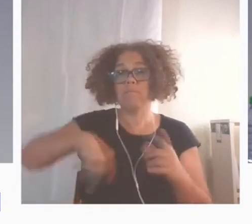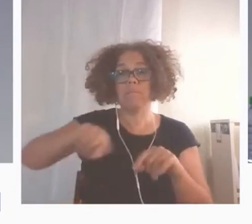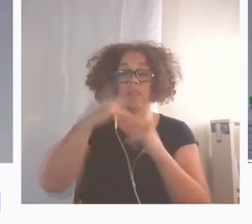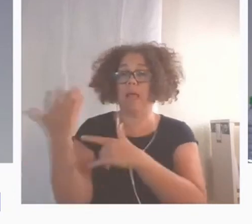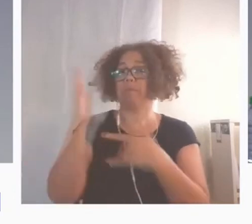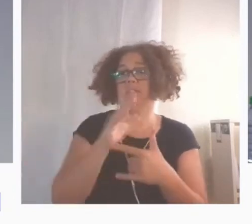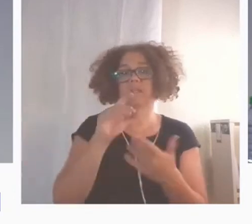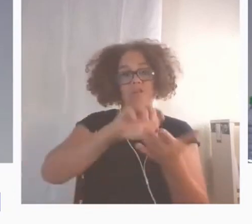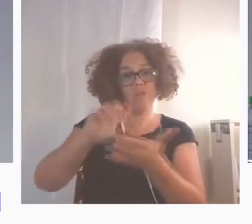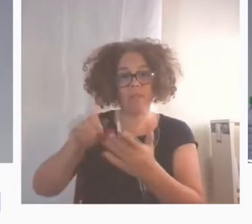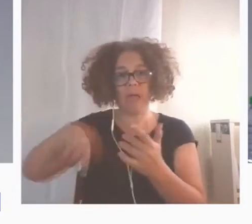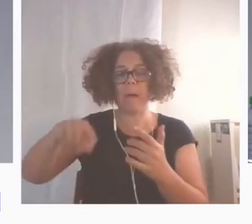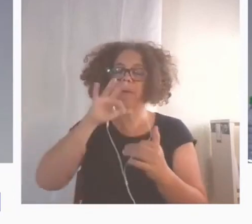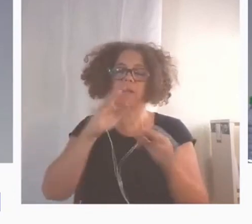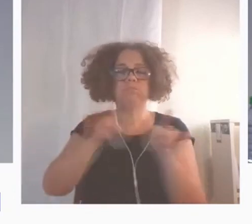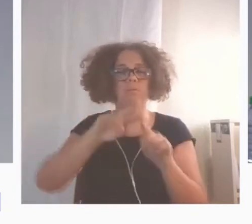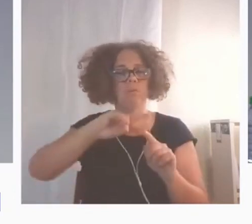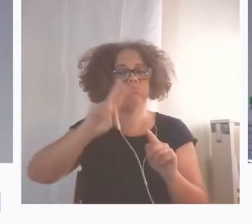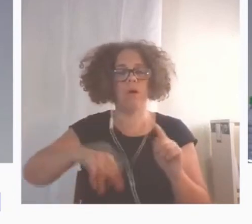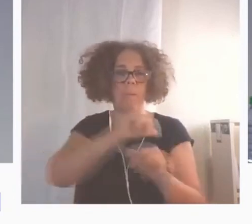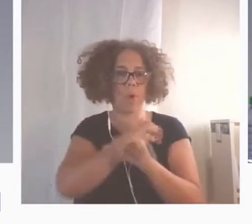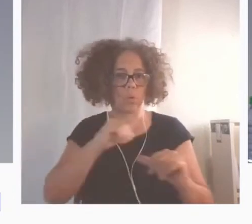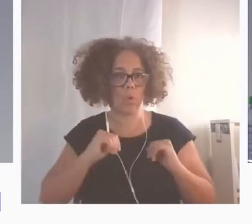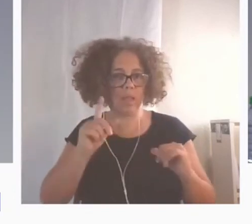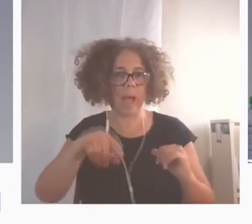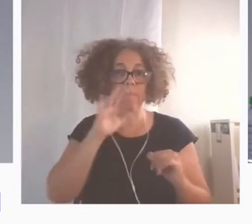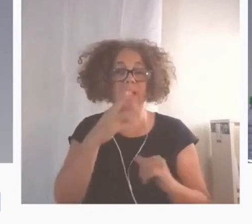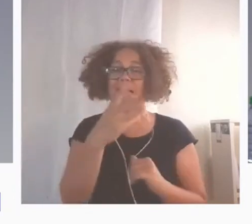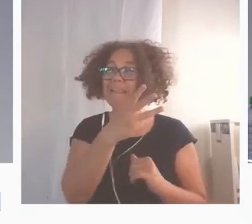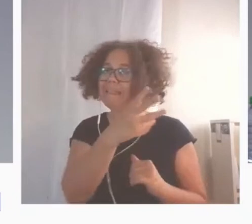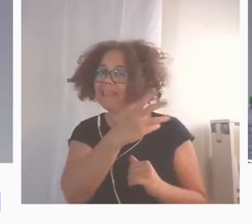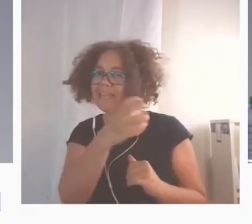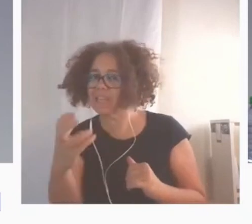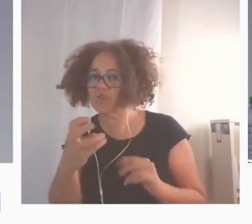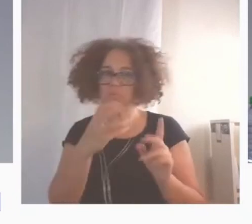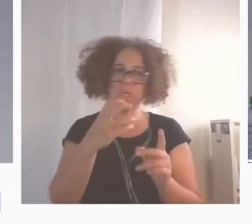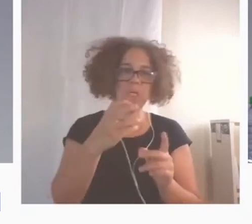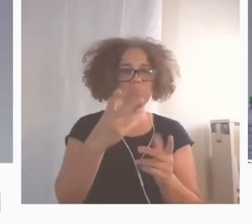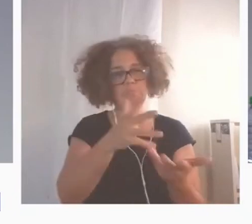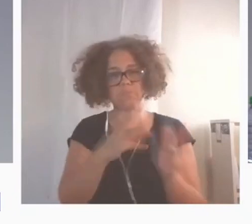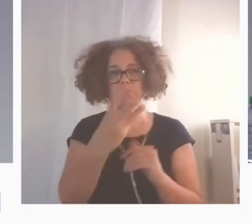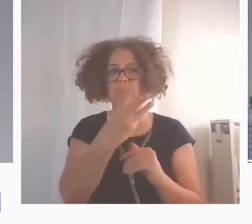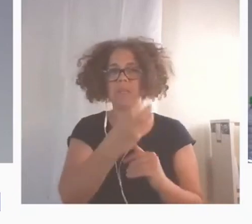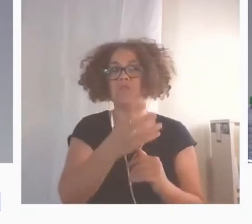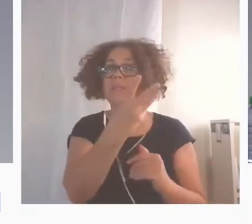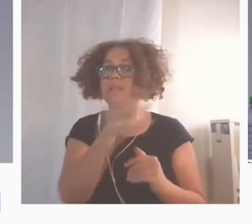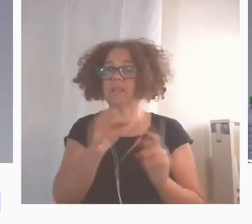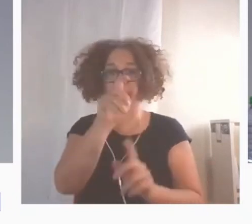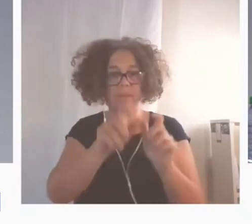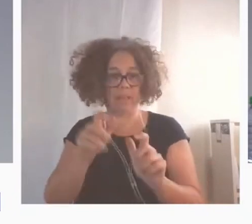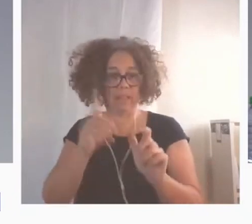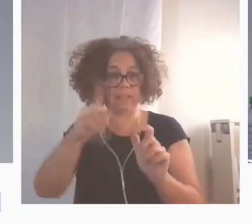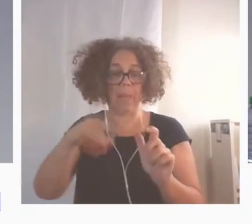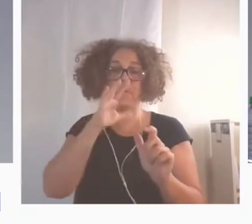municipio de Portugal, en población, 300.030 más o menos en habitantes. Com